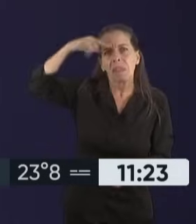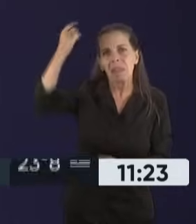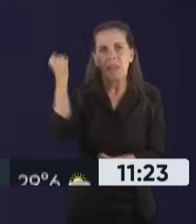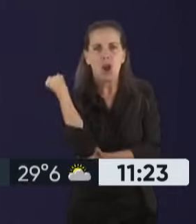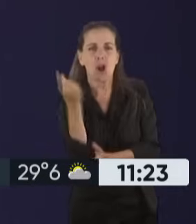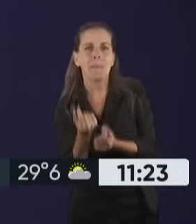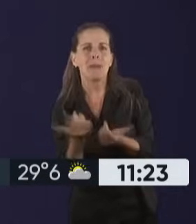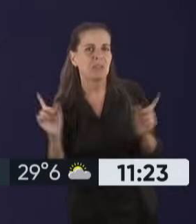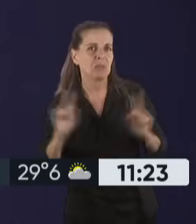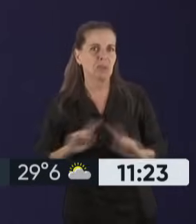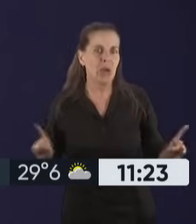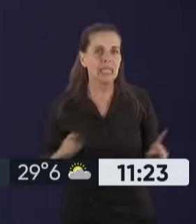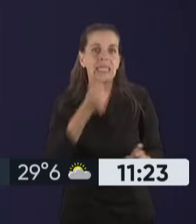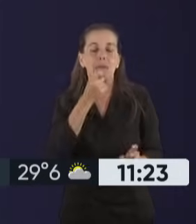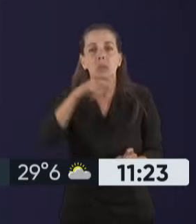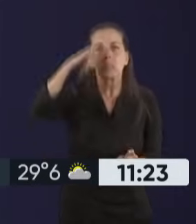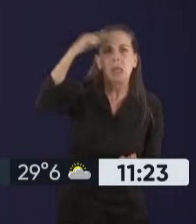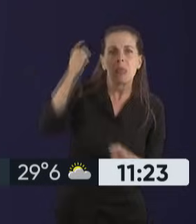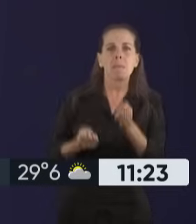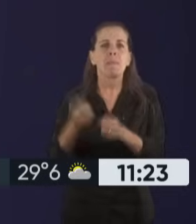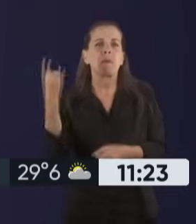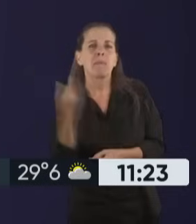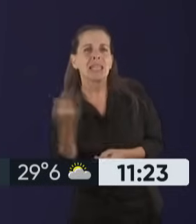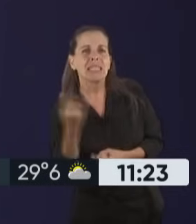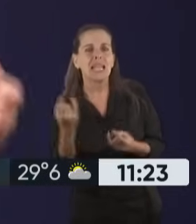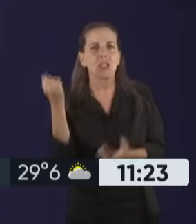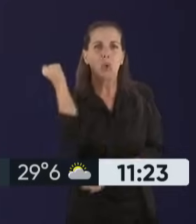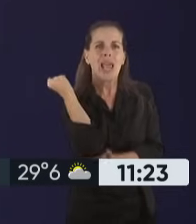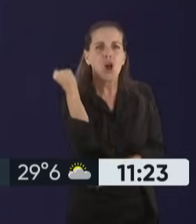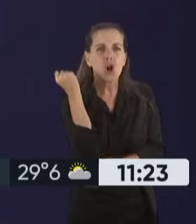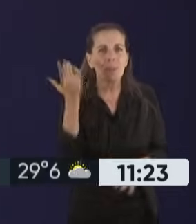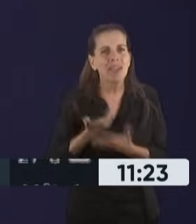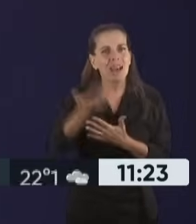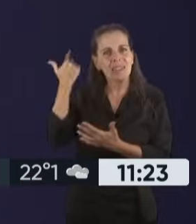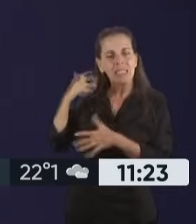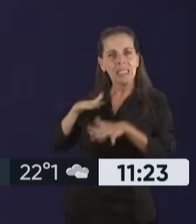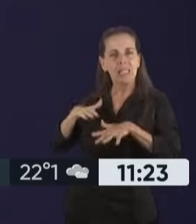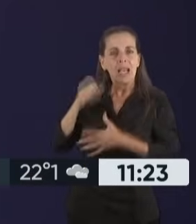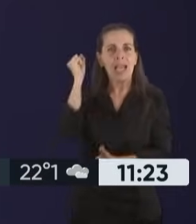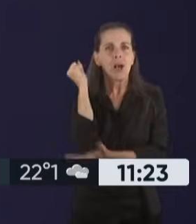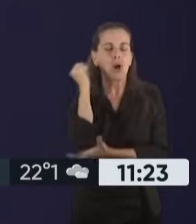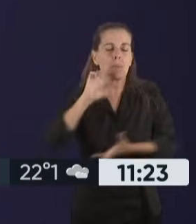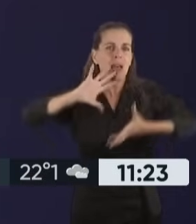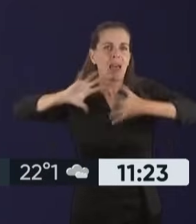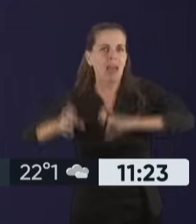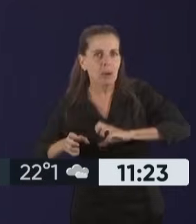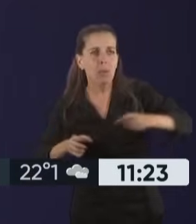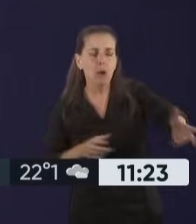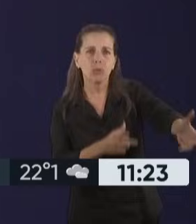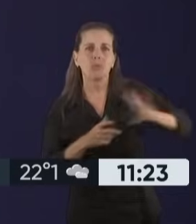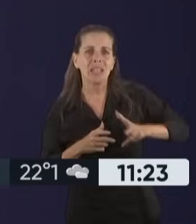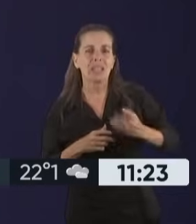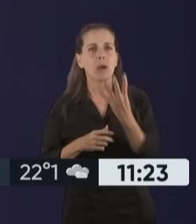la mentira en una economía que estaba toda distorsionada, vos me nombraste solo